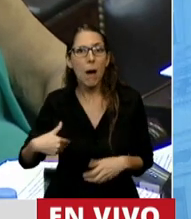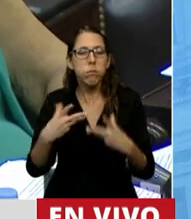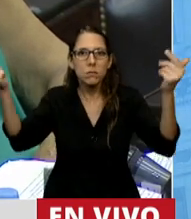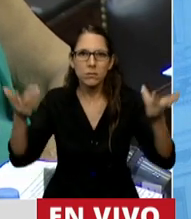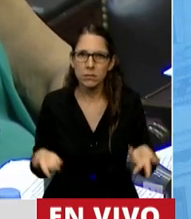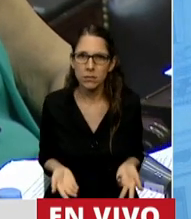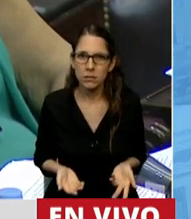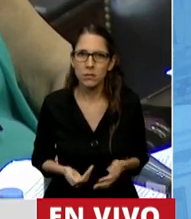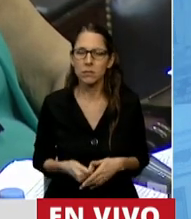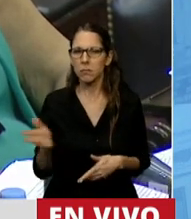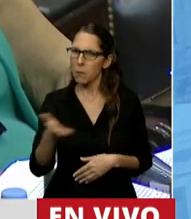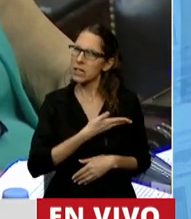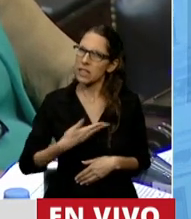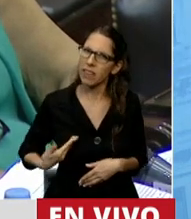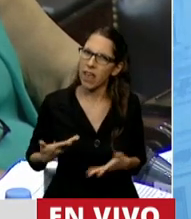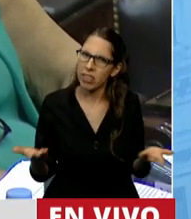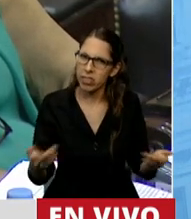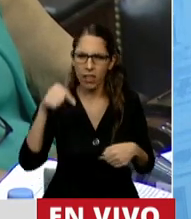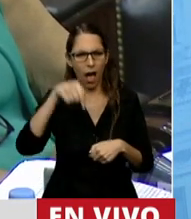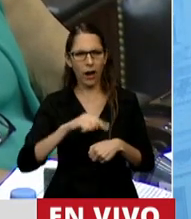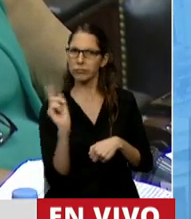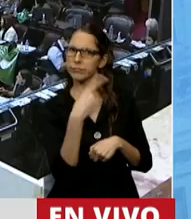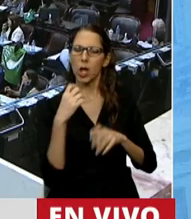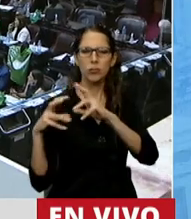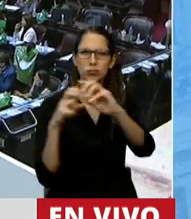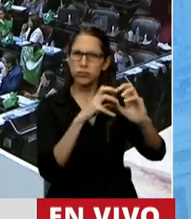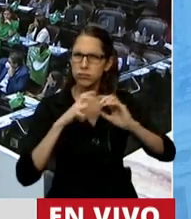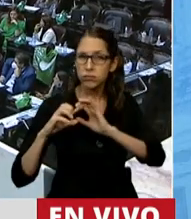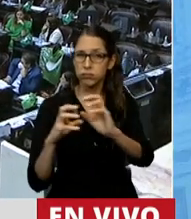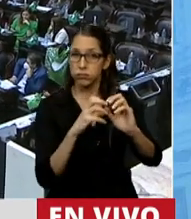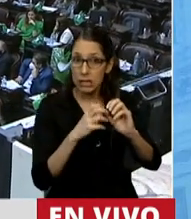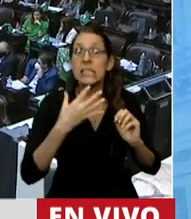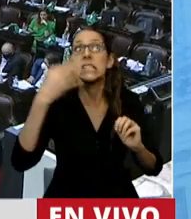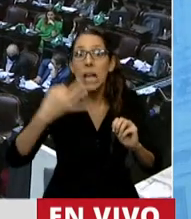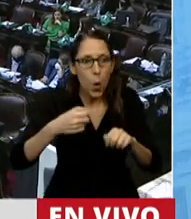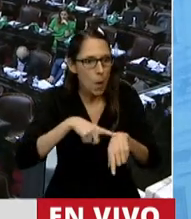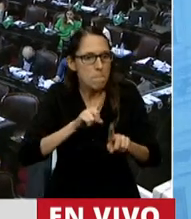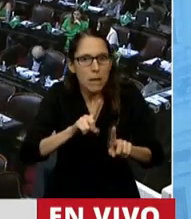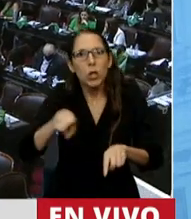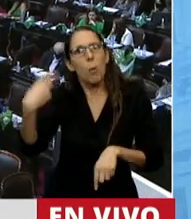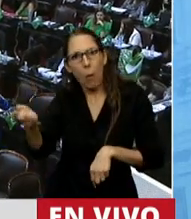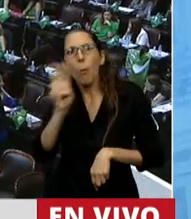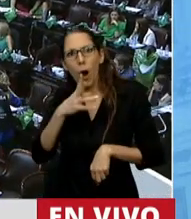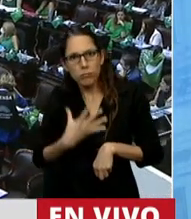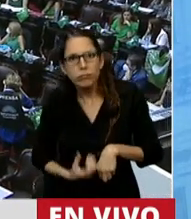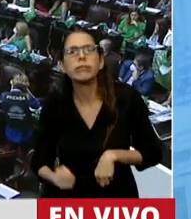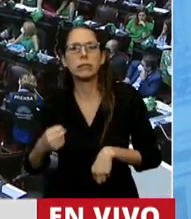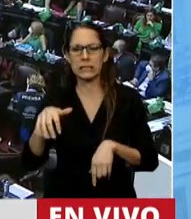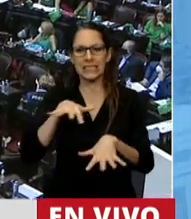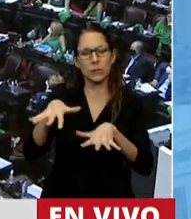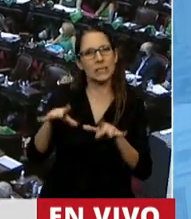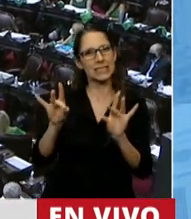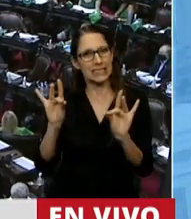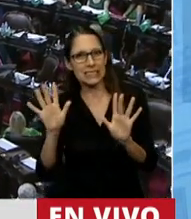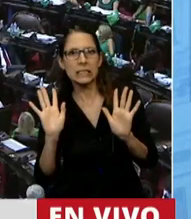Mire, señor presidente, mientras acá estamos debatiendo, probablemente otra mujer está abortando en condiciones desfavorables